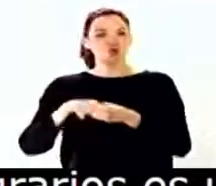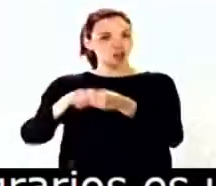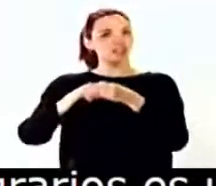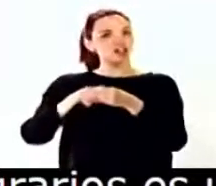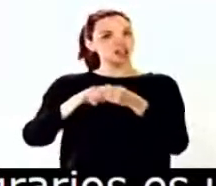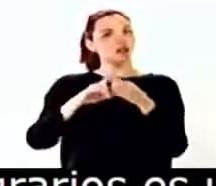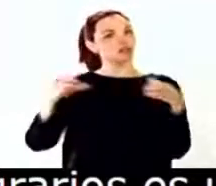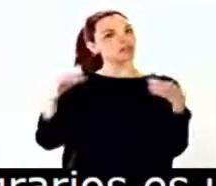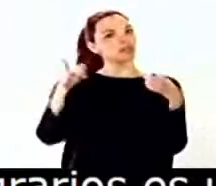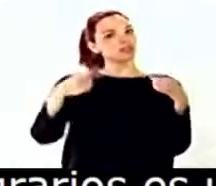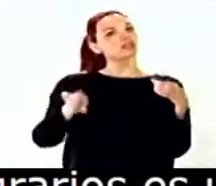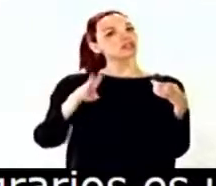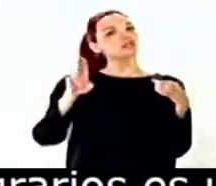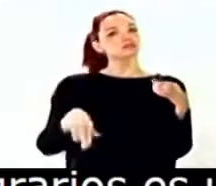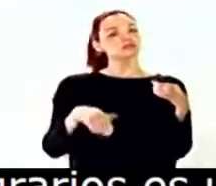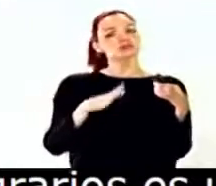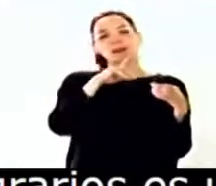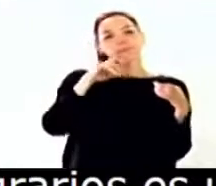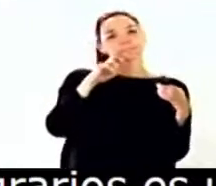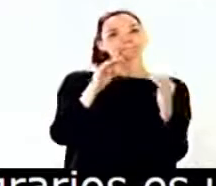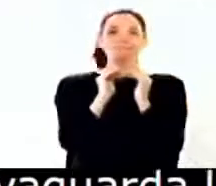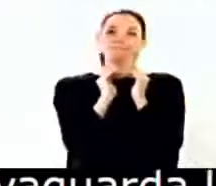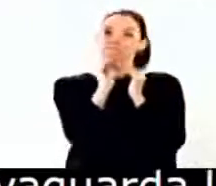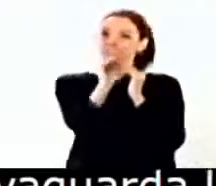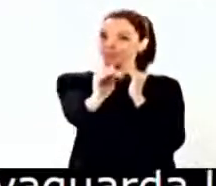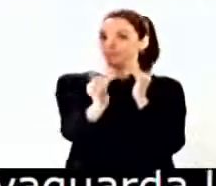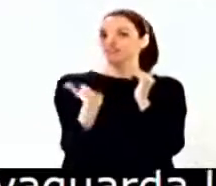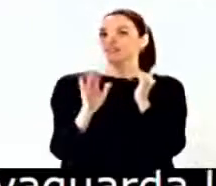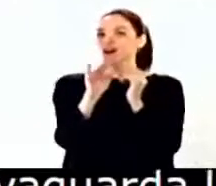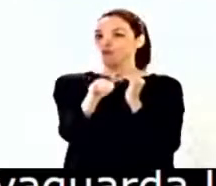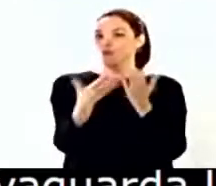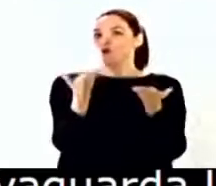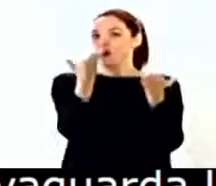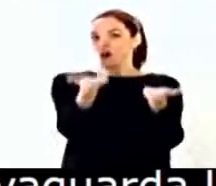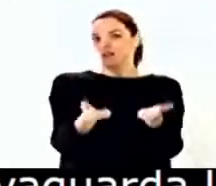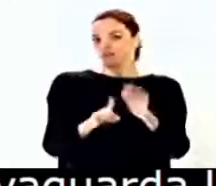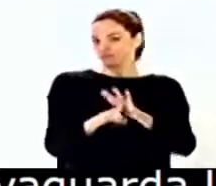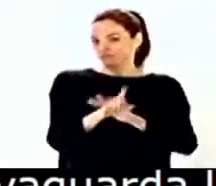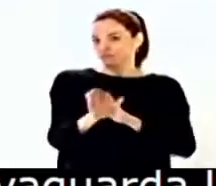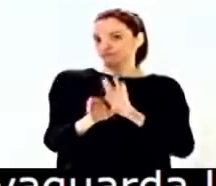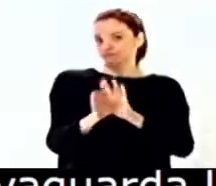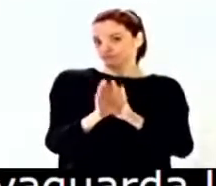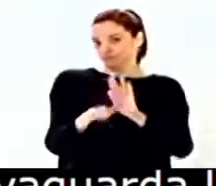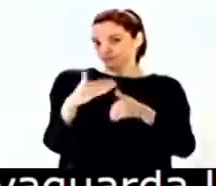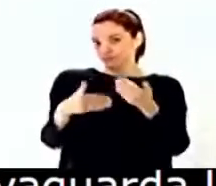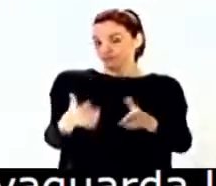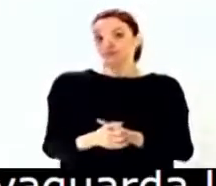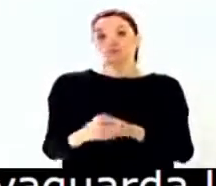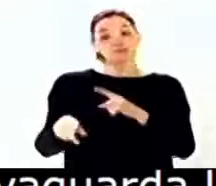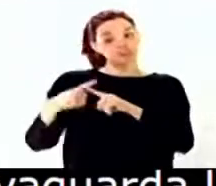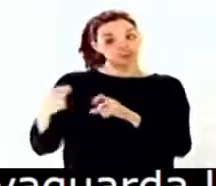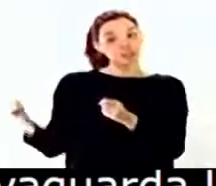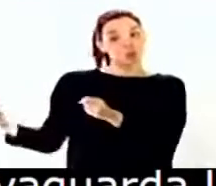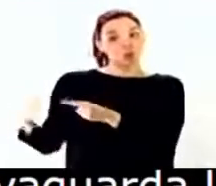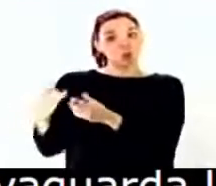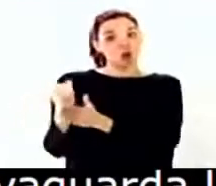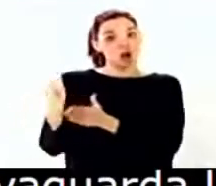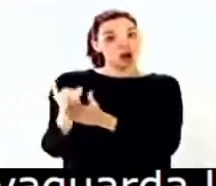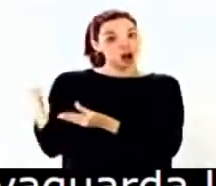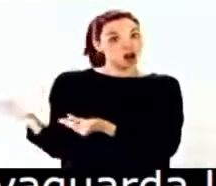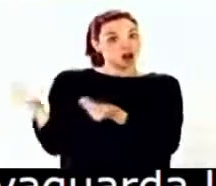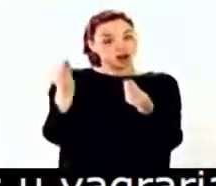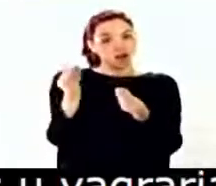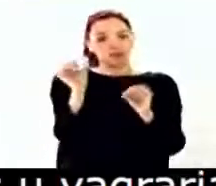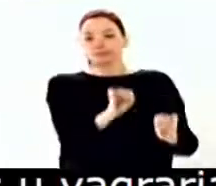que salvaguarda la continuidad y viabilidad de las explotaciones agrarias, y que además los seguros agrarios